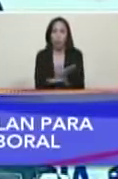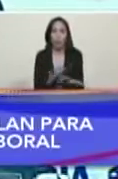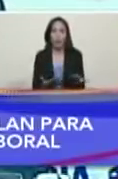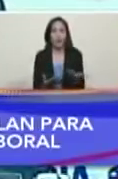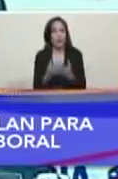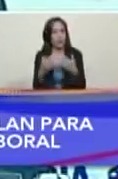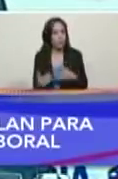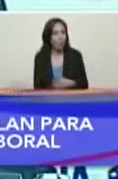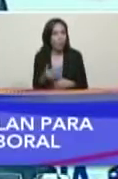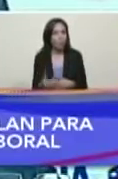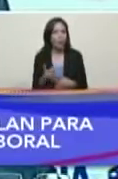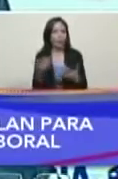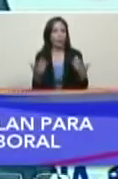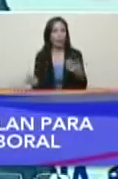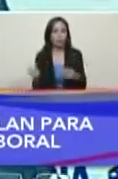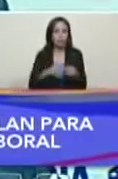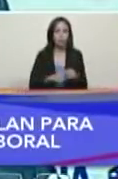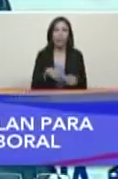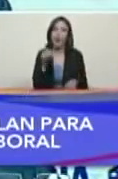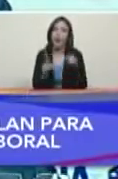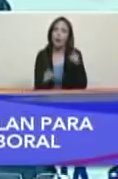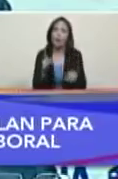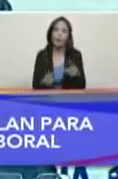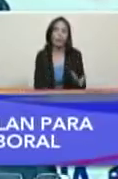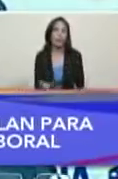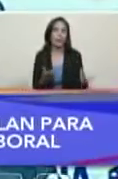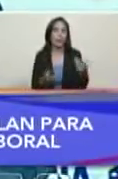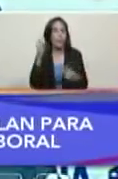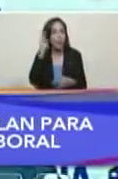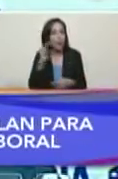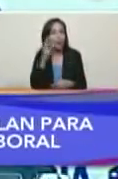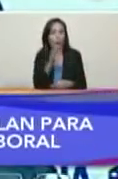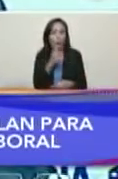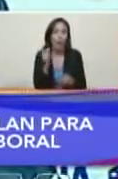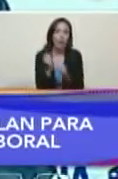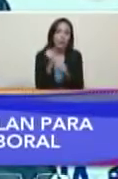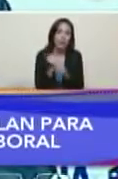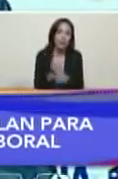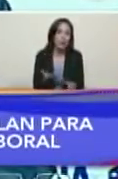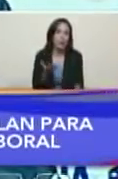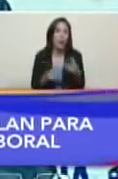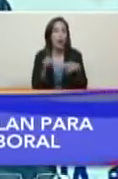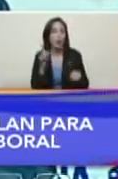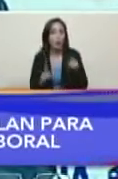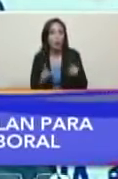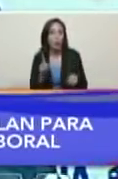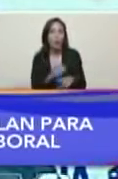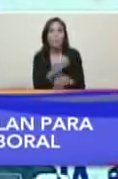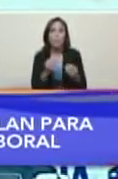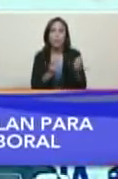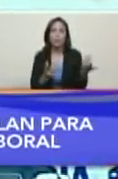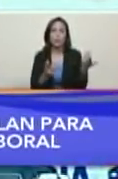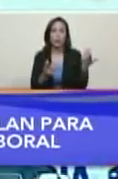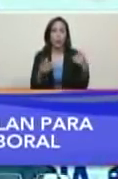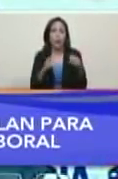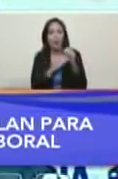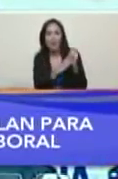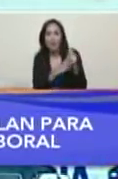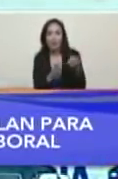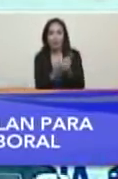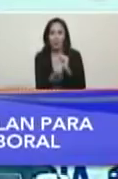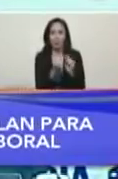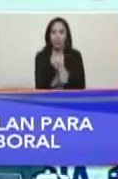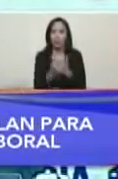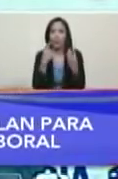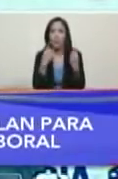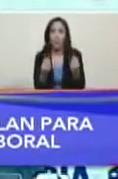educación nuevamente, que andan por ahí? Bienvenido. ¿Cuántos entrenadores deportivos hay?